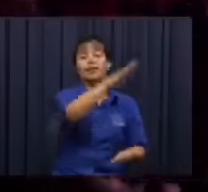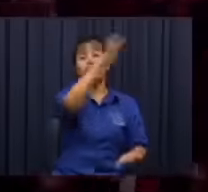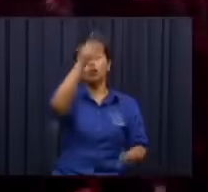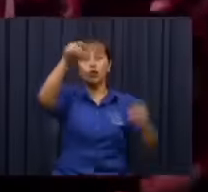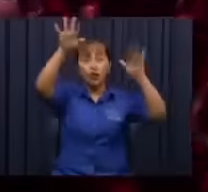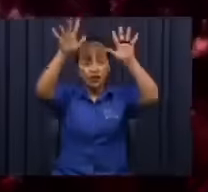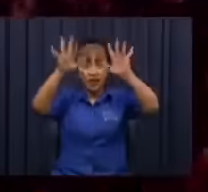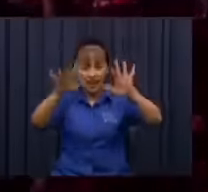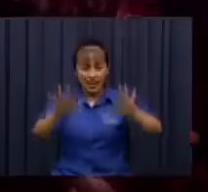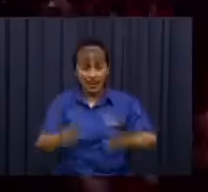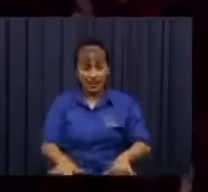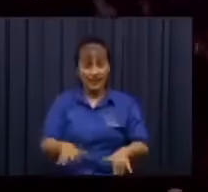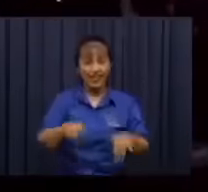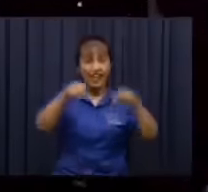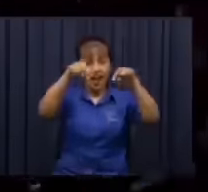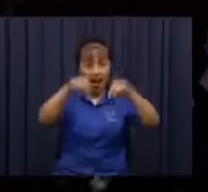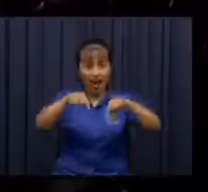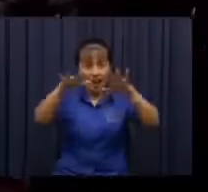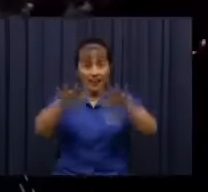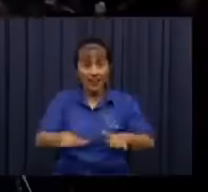hoy aquí. Lo puedo yo